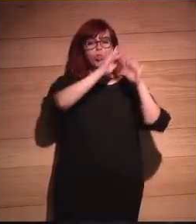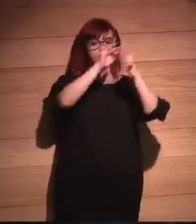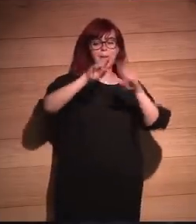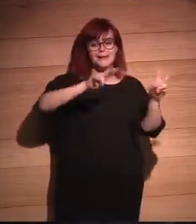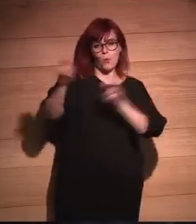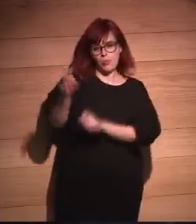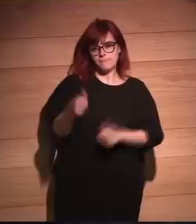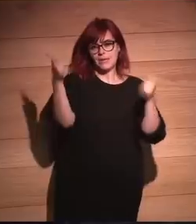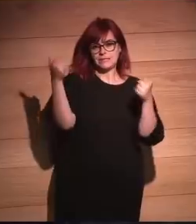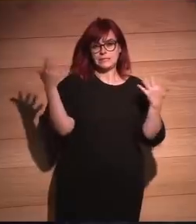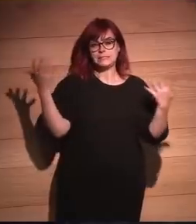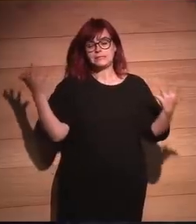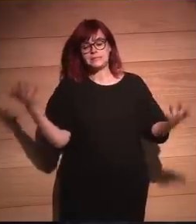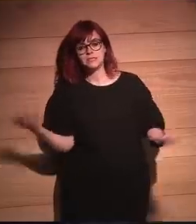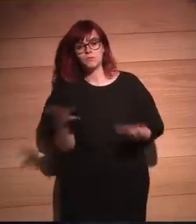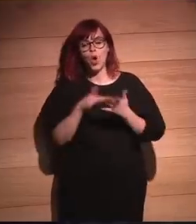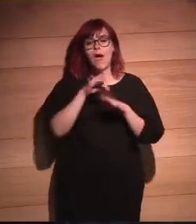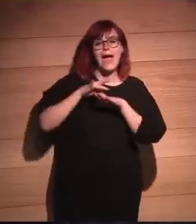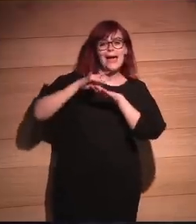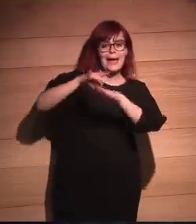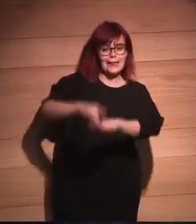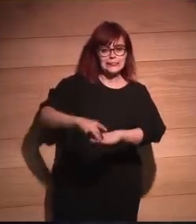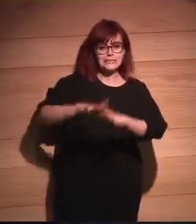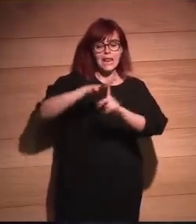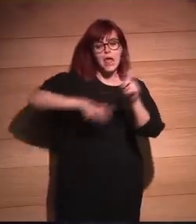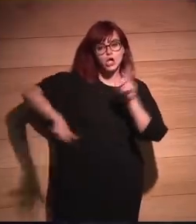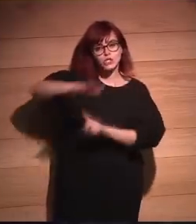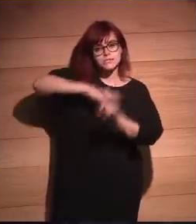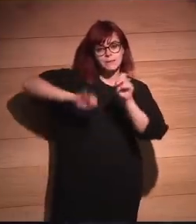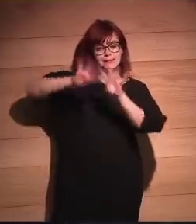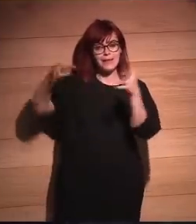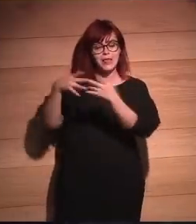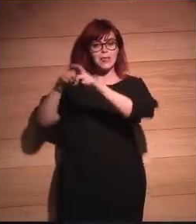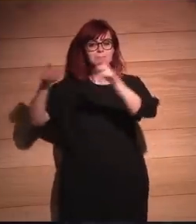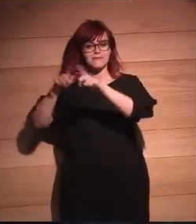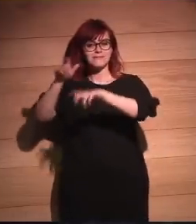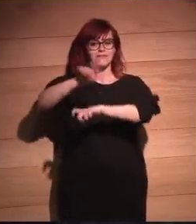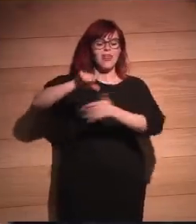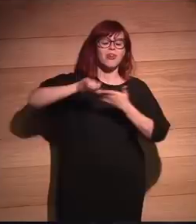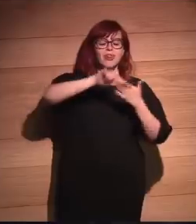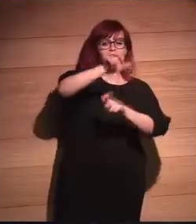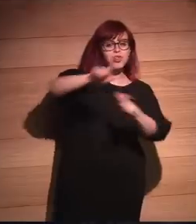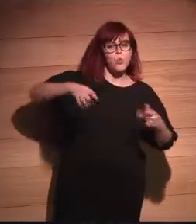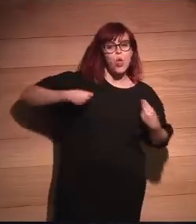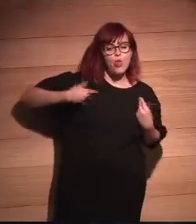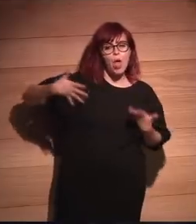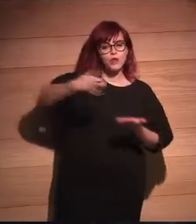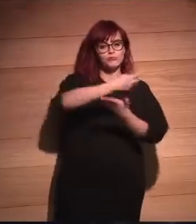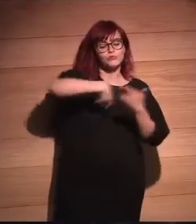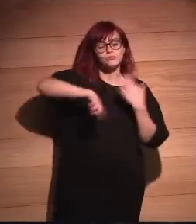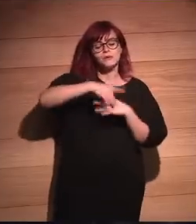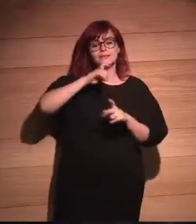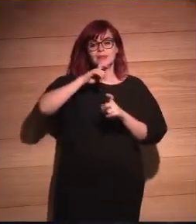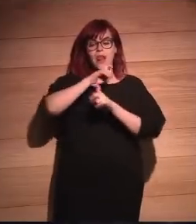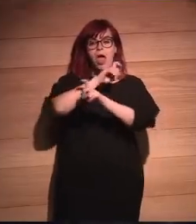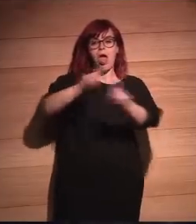innovadora, que contenga otros agentes del ecosistema Internet, las empresas, los ciudadanos, etcétera, ¿no? Entonces ese acuerdo, esa llamada